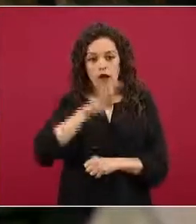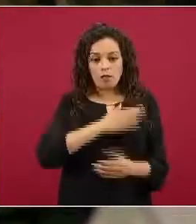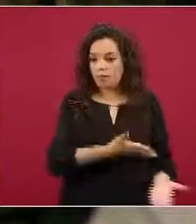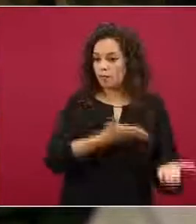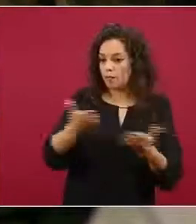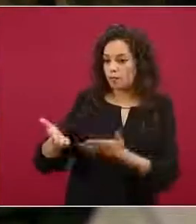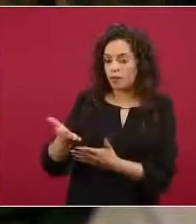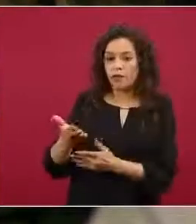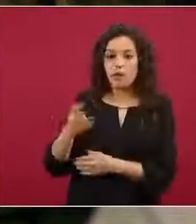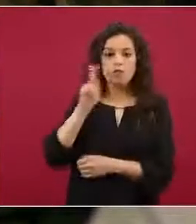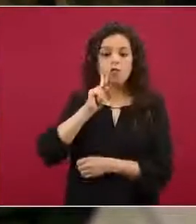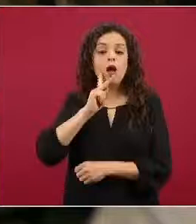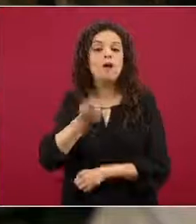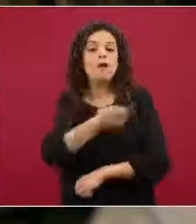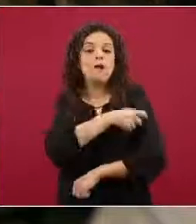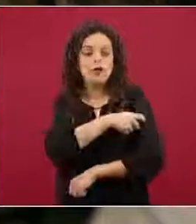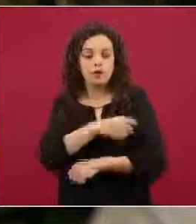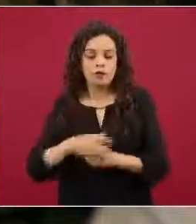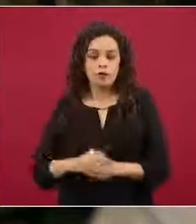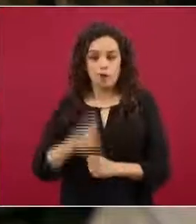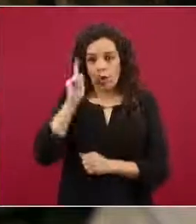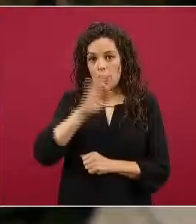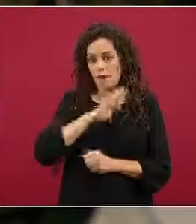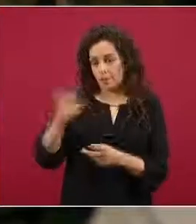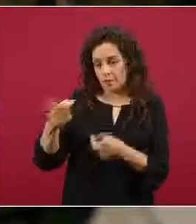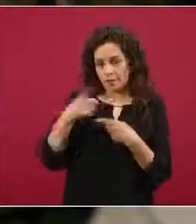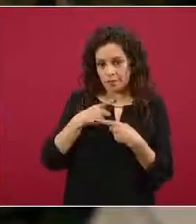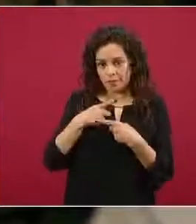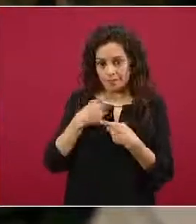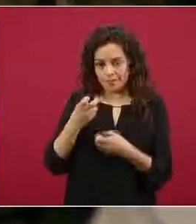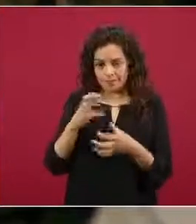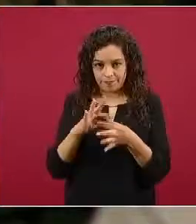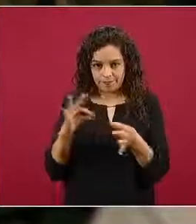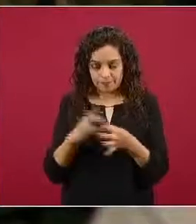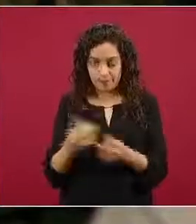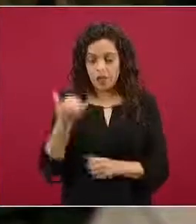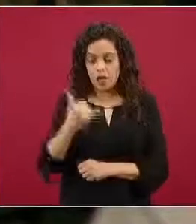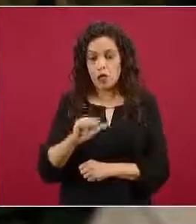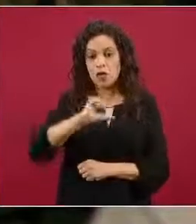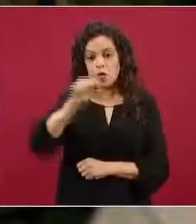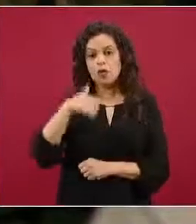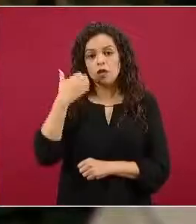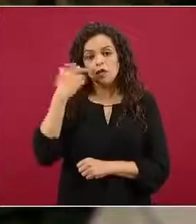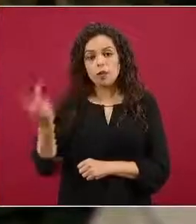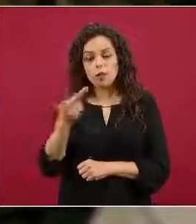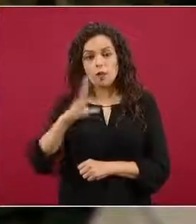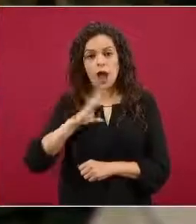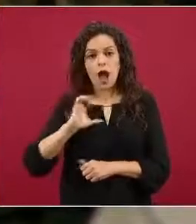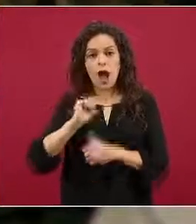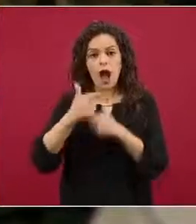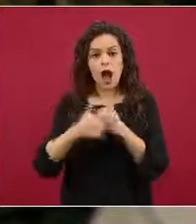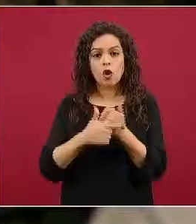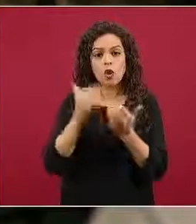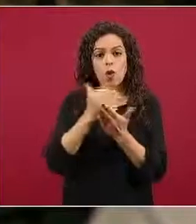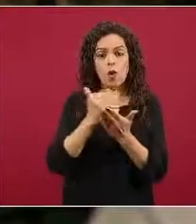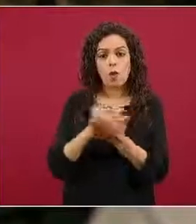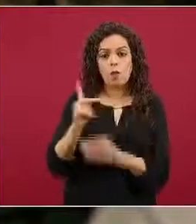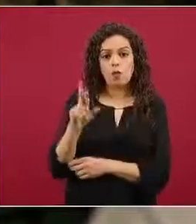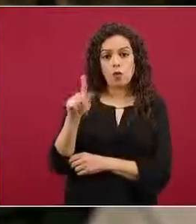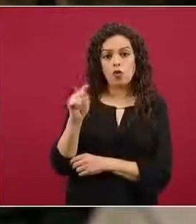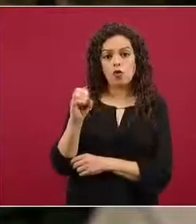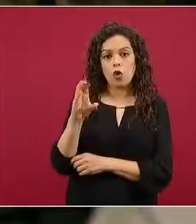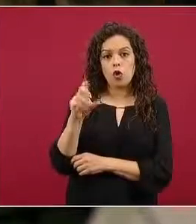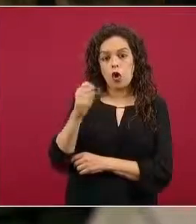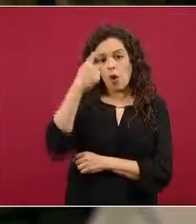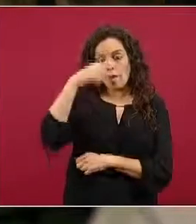otorgar, y también preguntarle si existe algún protocolo para este tipo de personas sordas y ciegas,